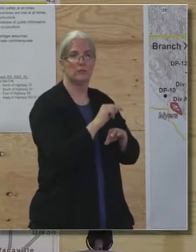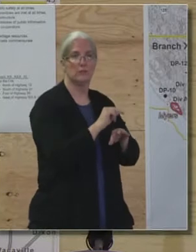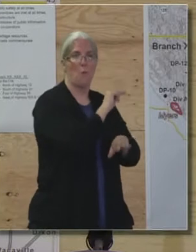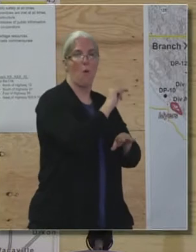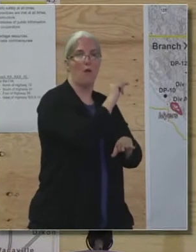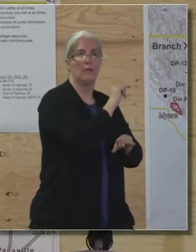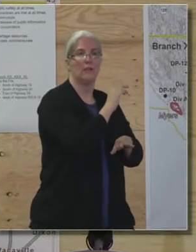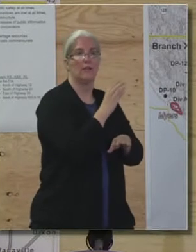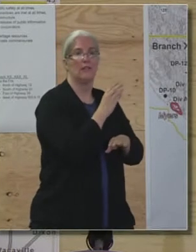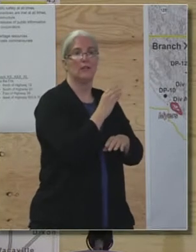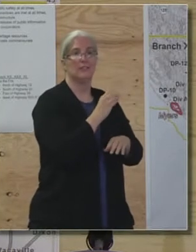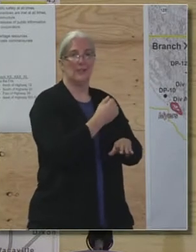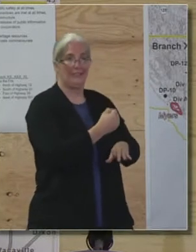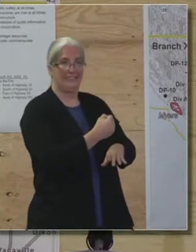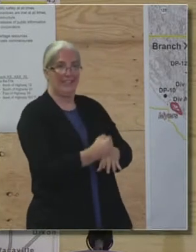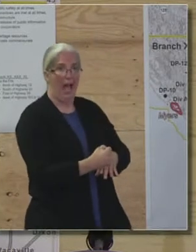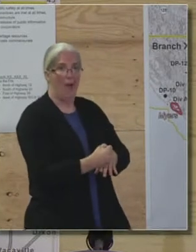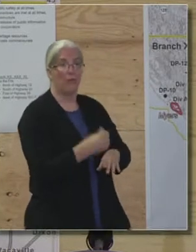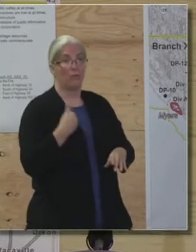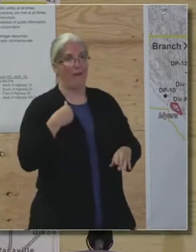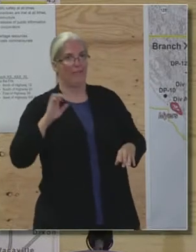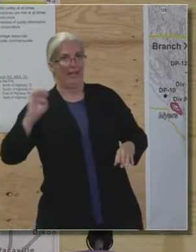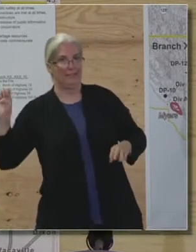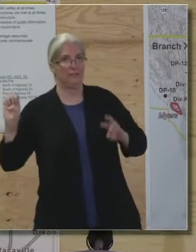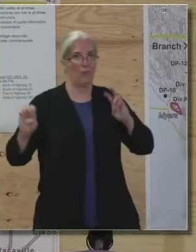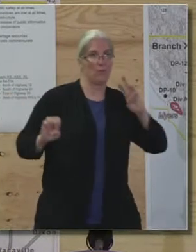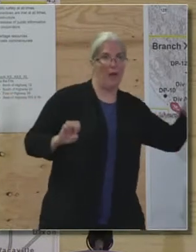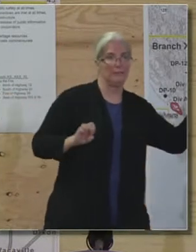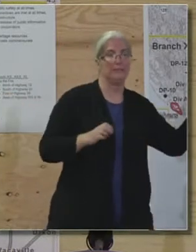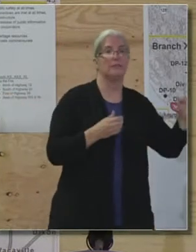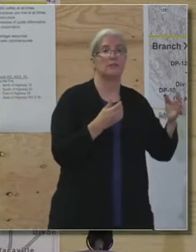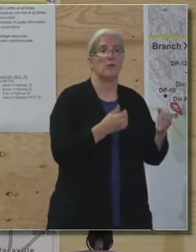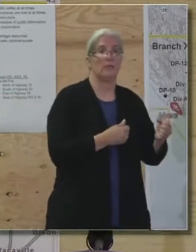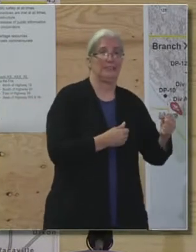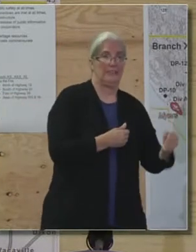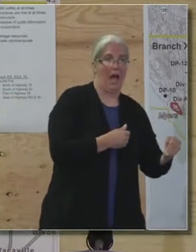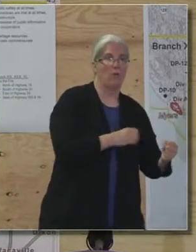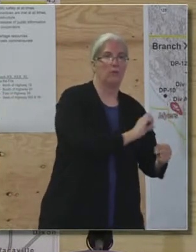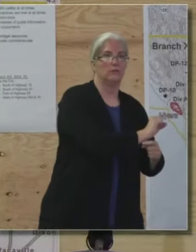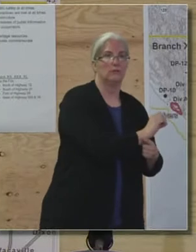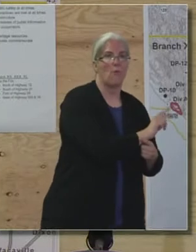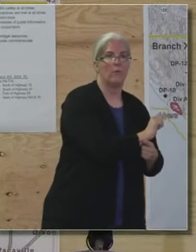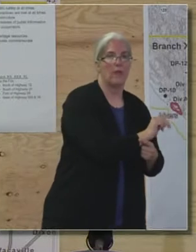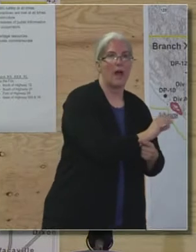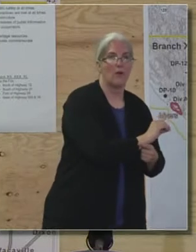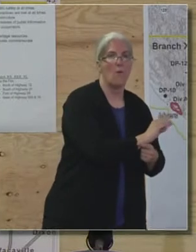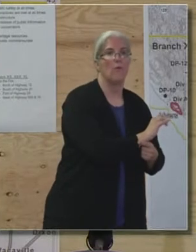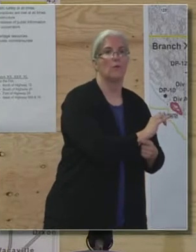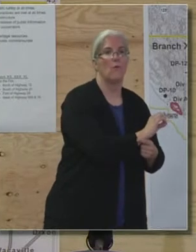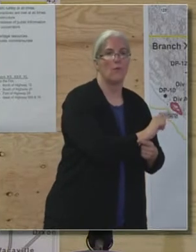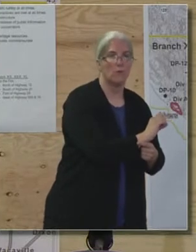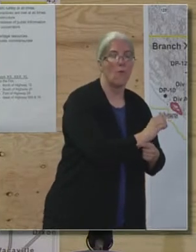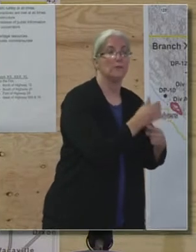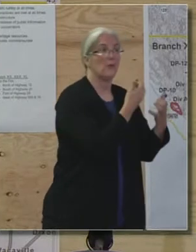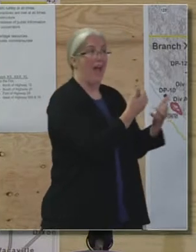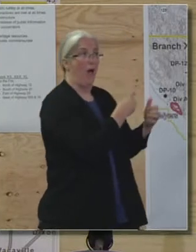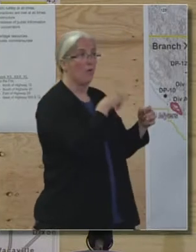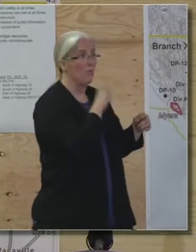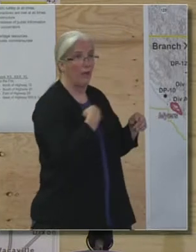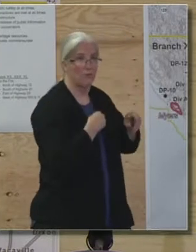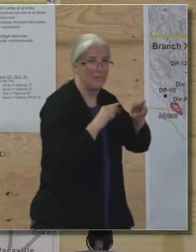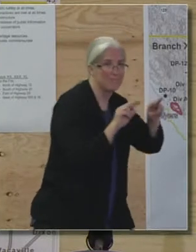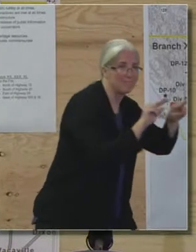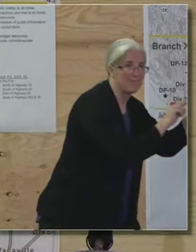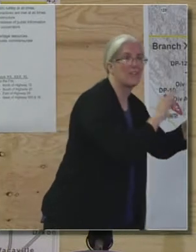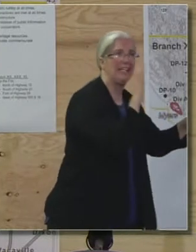del lado occidental del incendio esta parte está en modo de patrullaje ha sido contenido